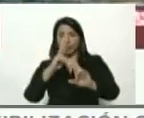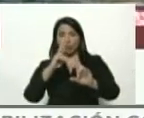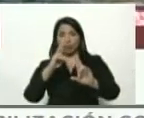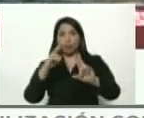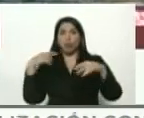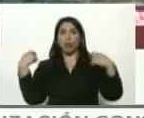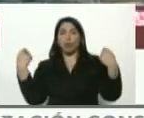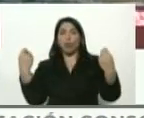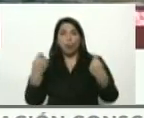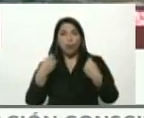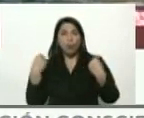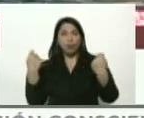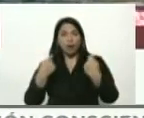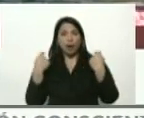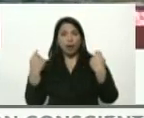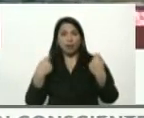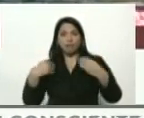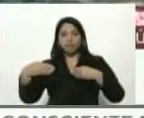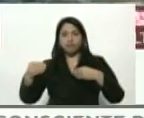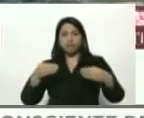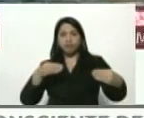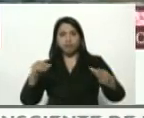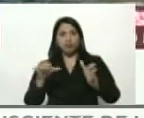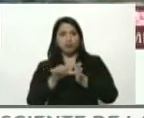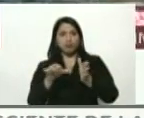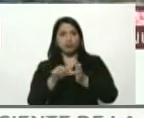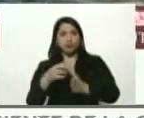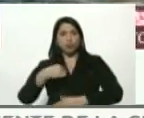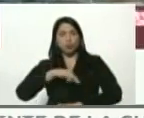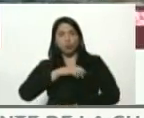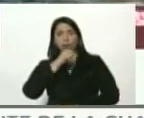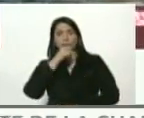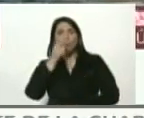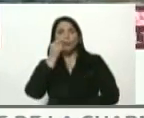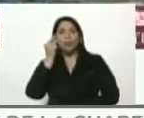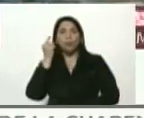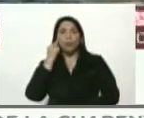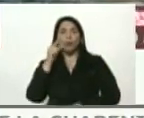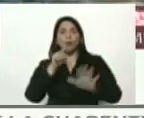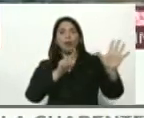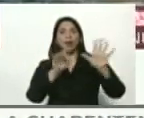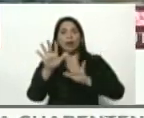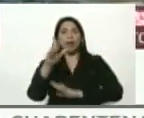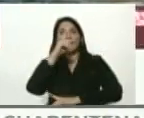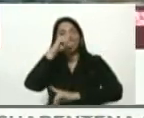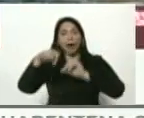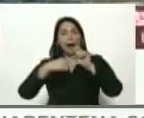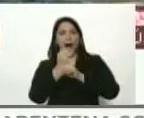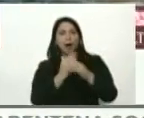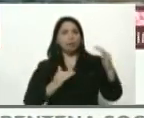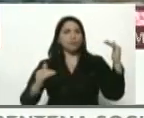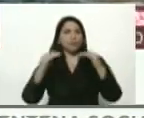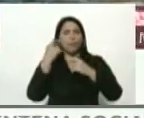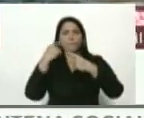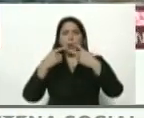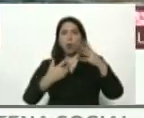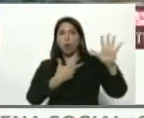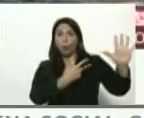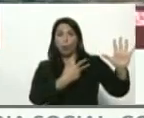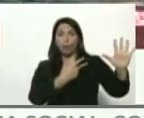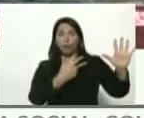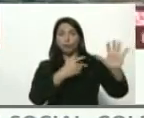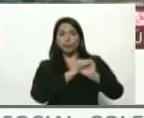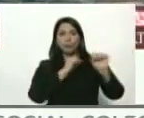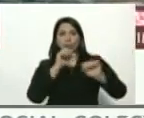de flexibilización donde nuestros adultos mayores de 65 años, entre 8 de la mañana y 12